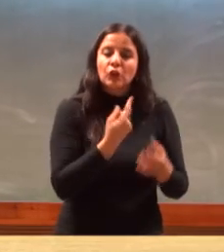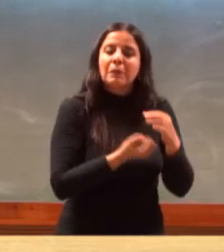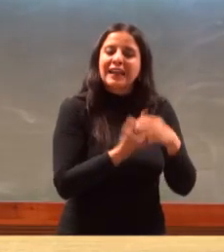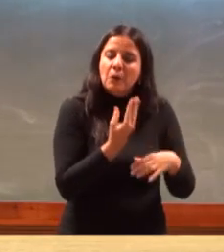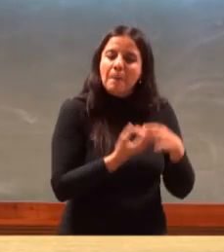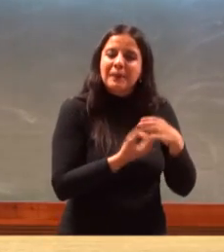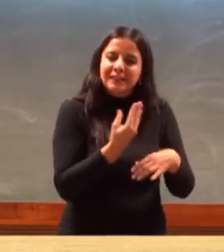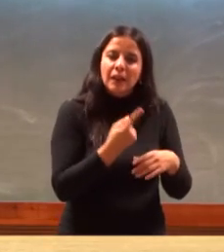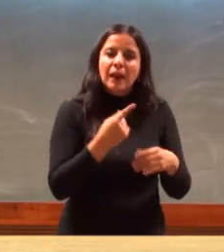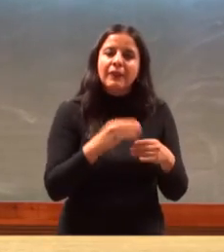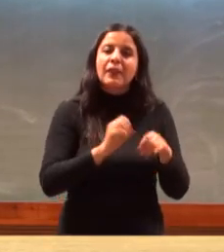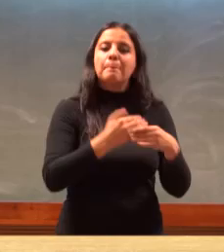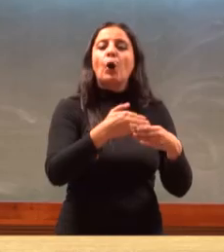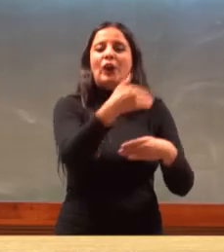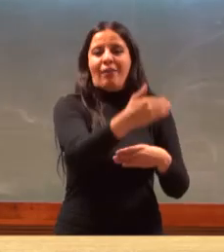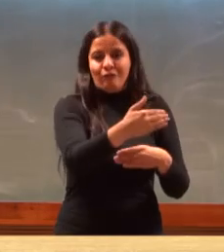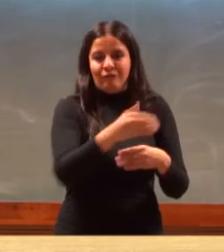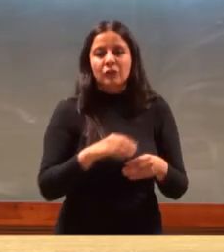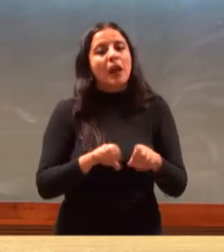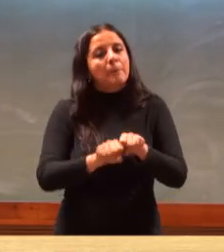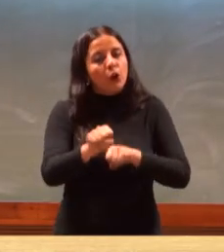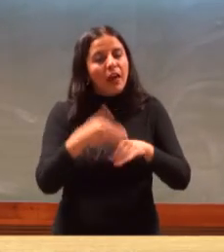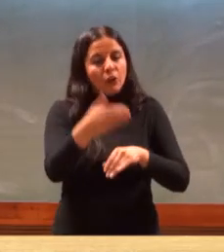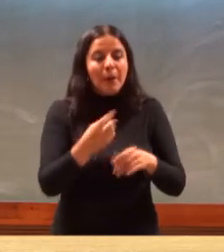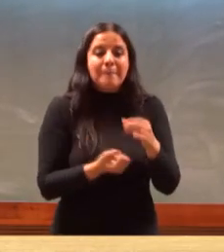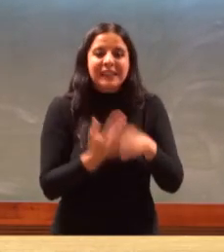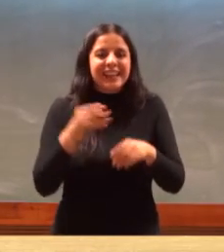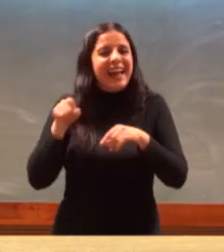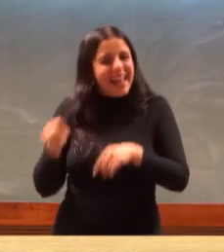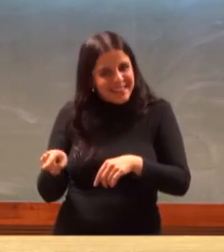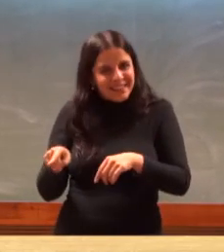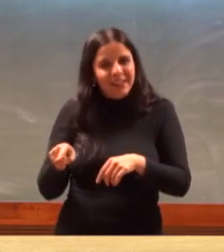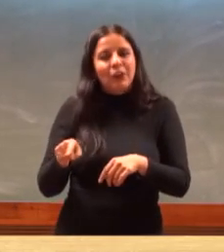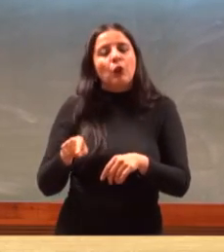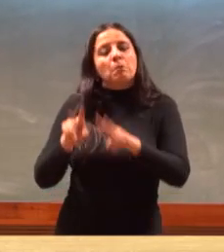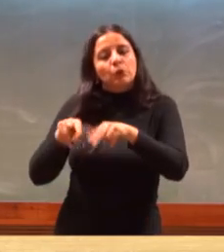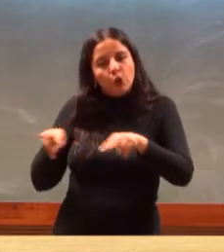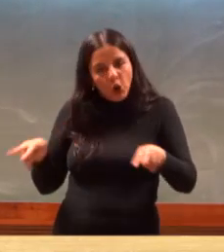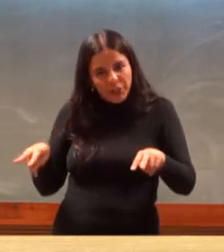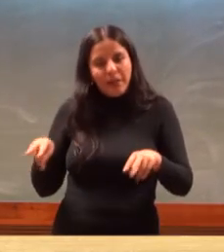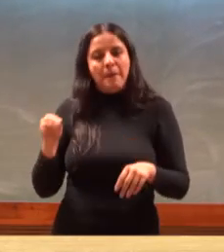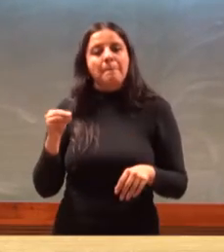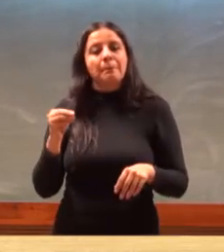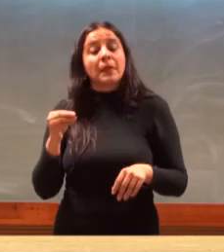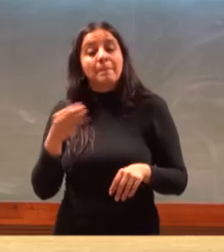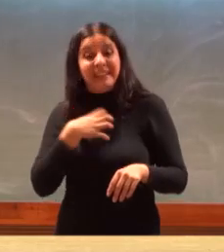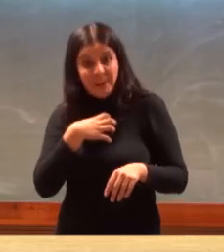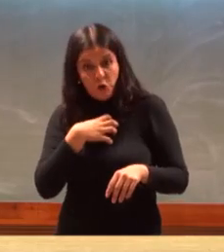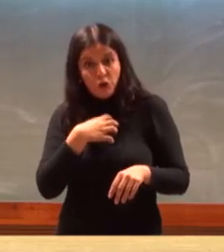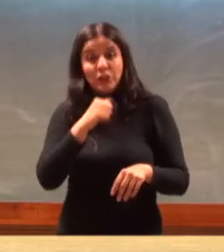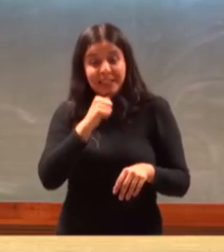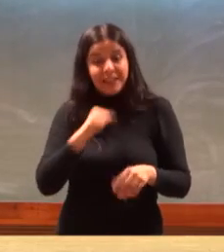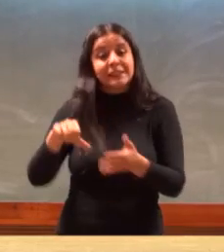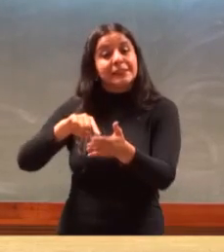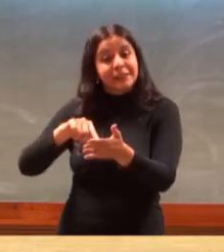en el posgrado abrir un área que tenga que ver con museología patrimonio histórico y sitios de memoria que constituye una masa